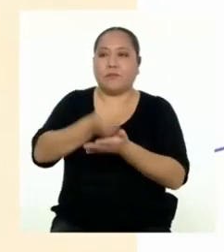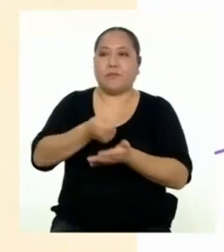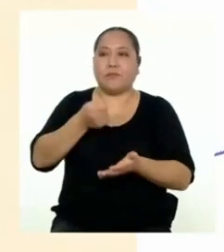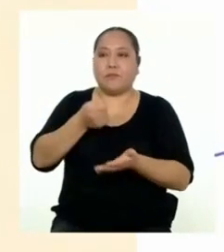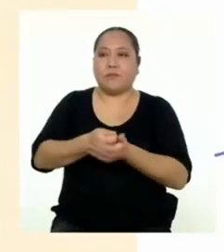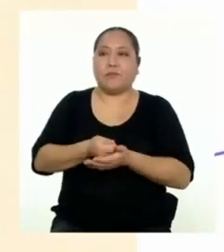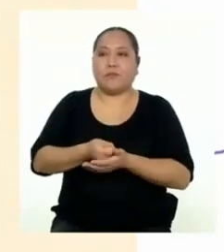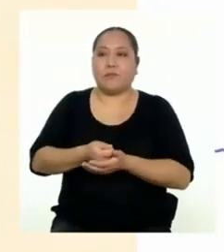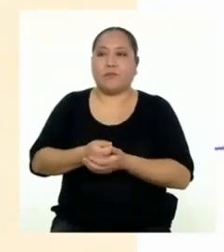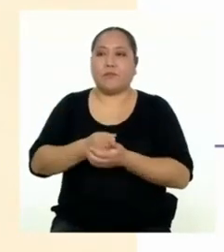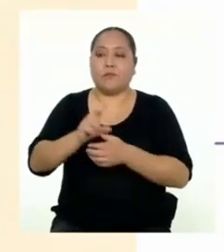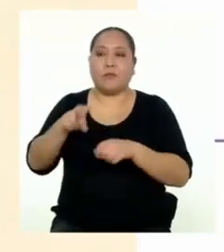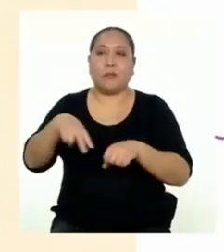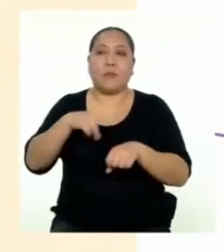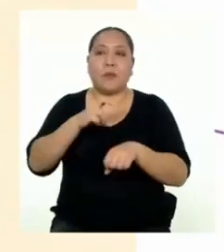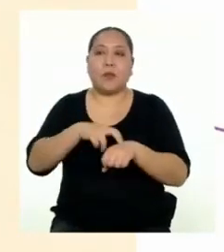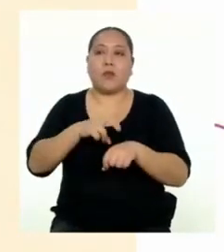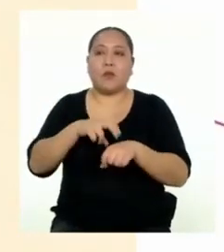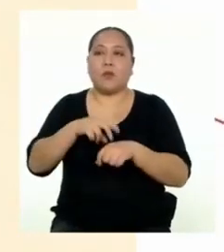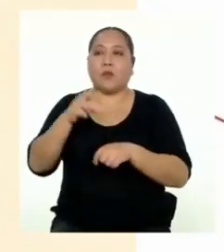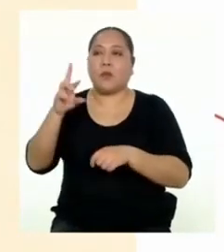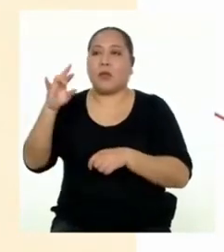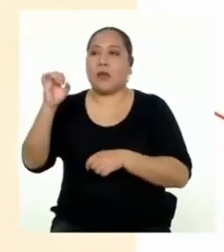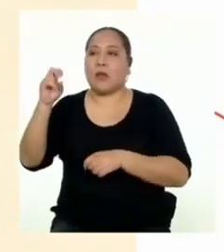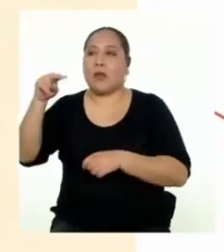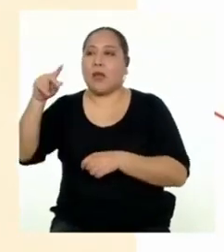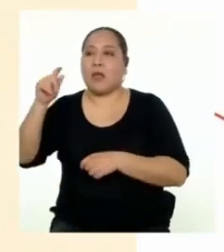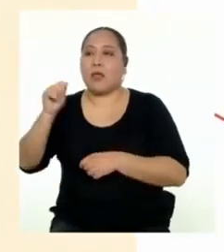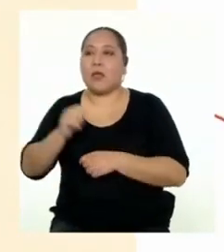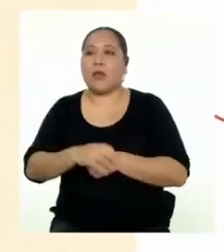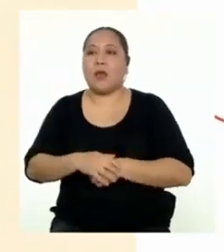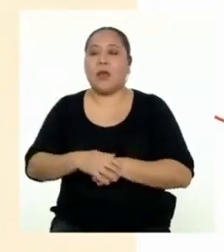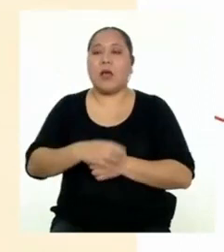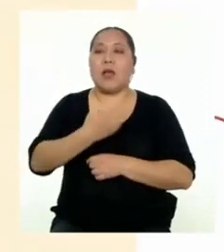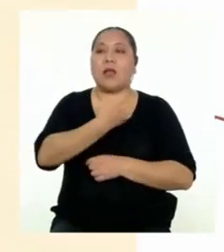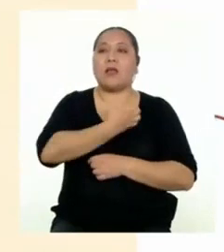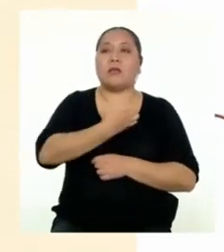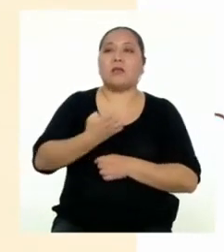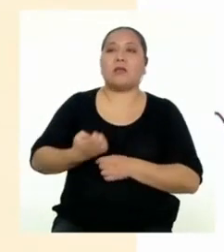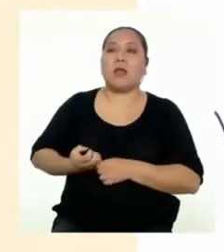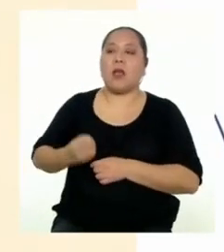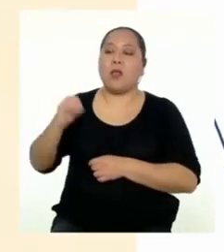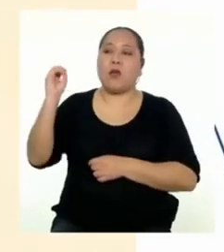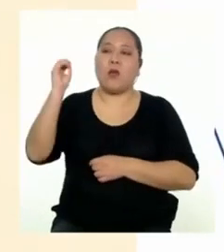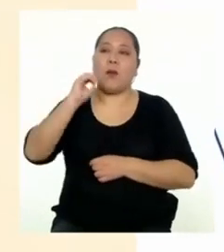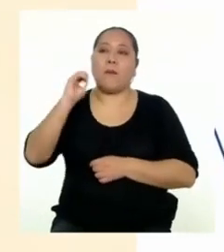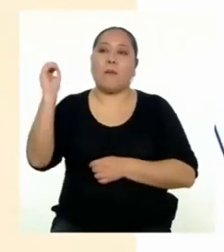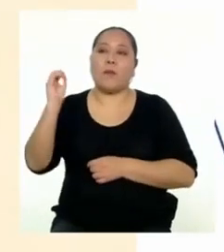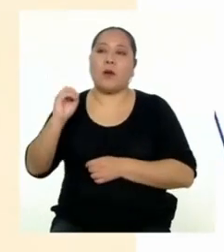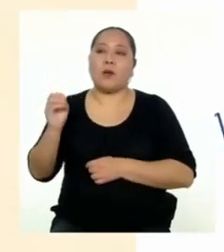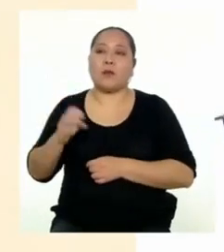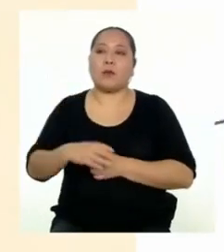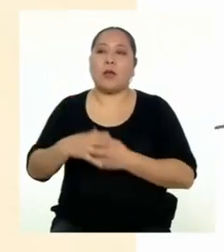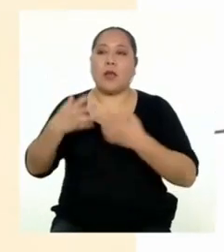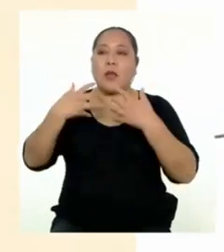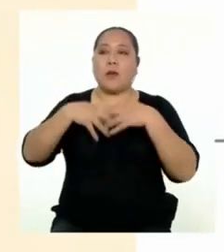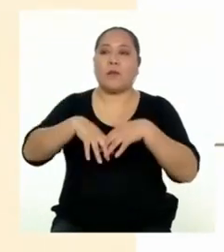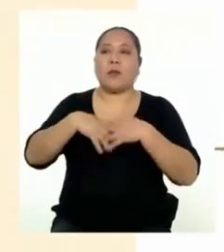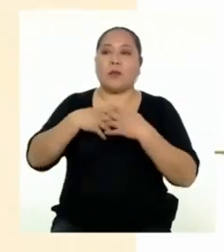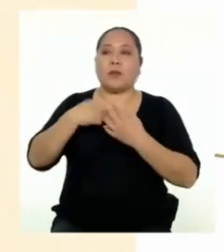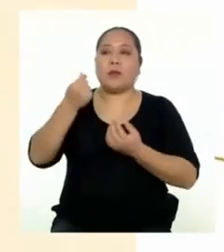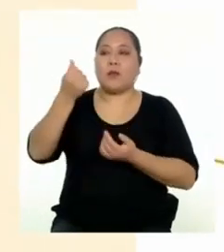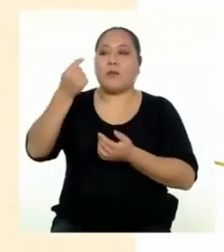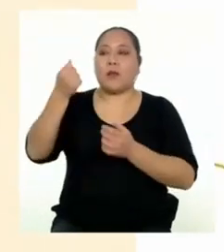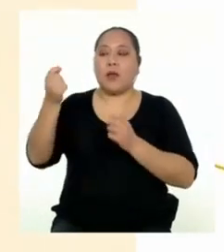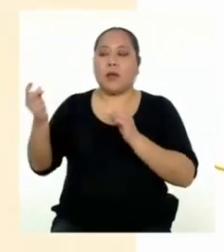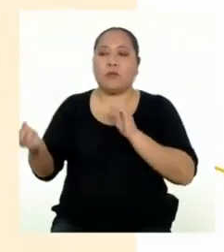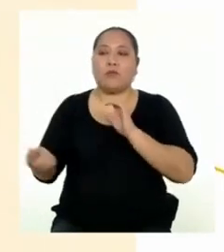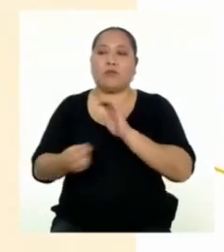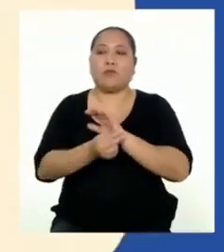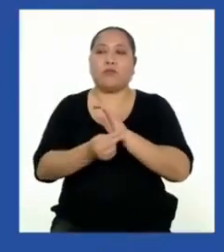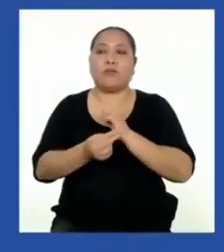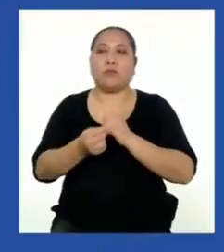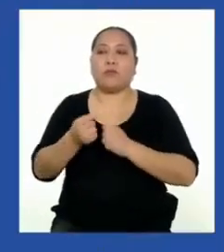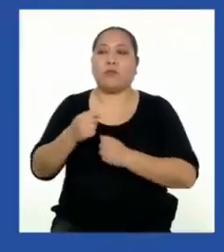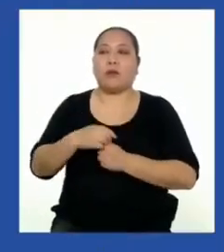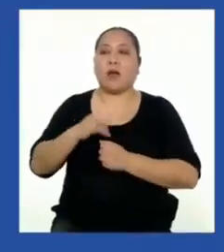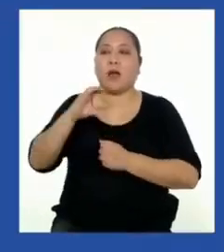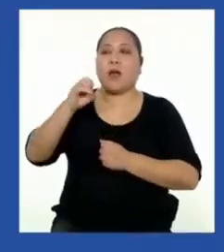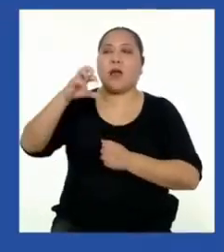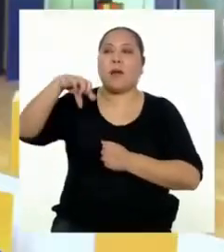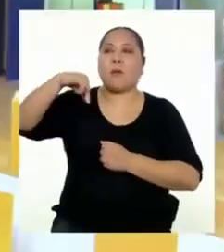a la naturaleza o tierra una renta, al Estado los impuestos, a la empresa las ganancias y al capital los